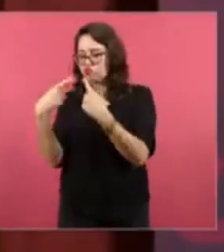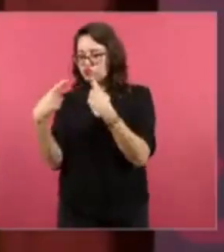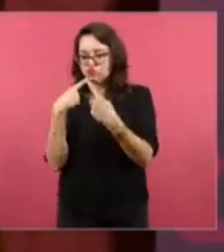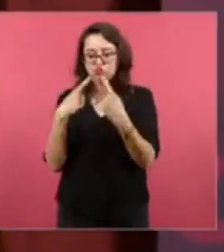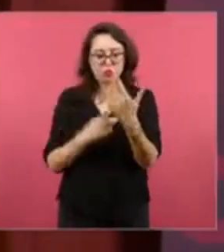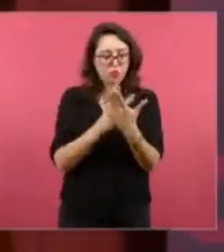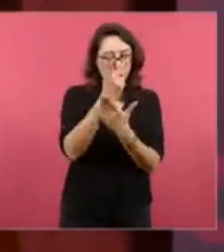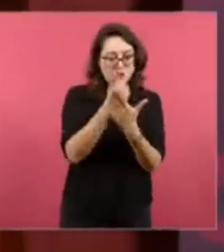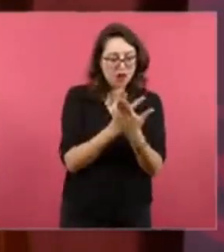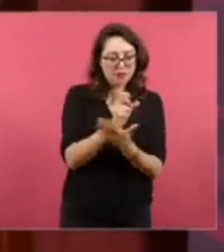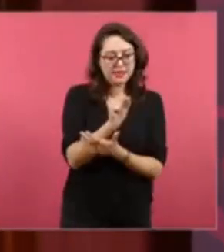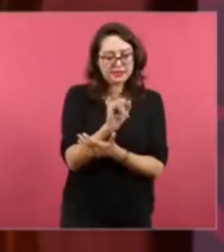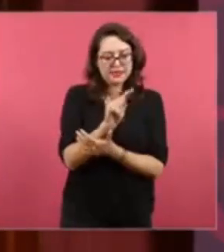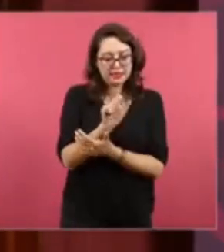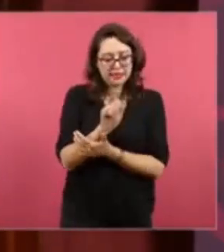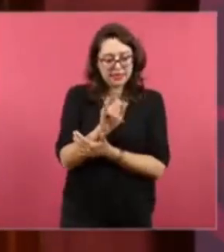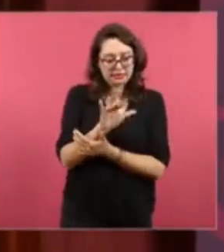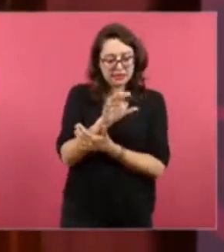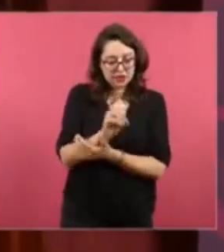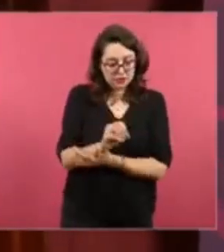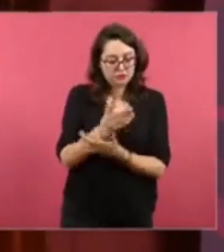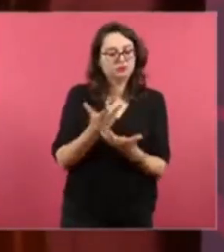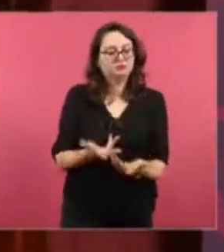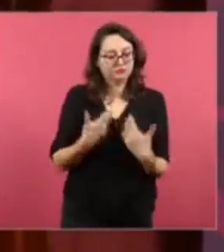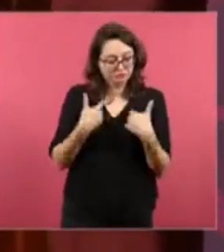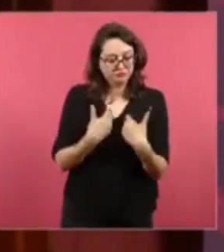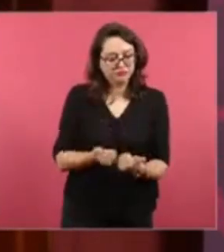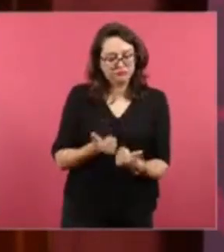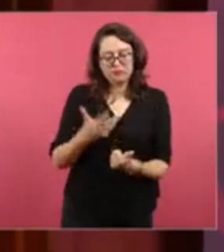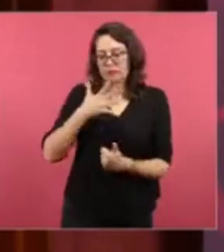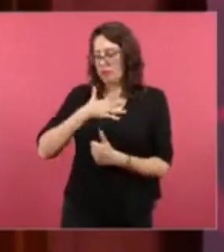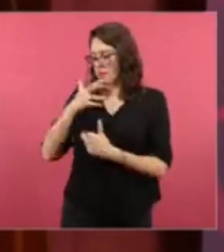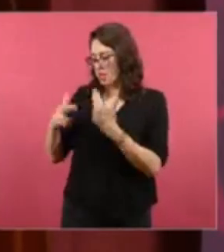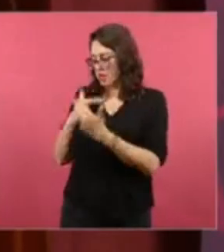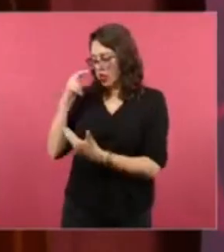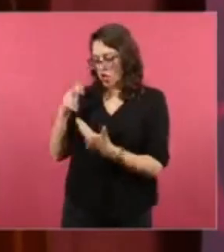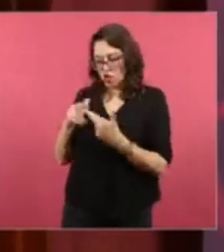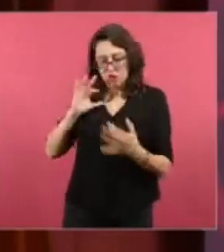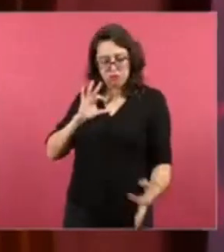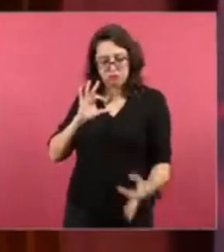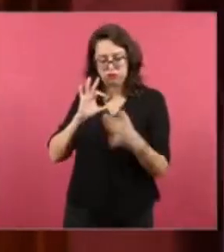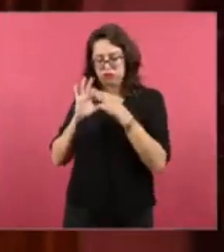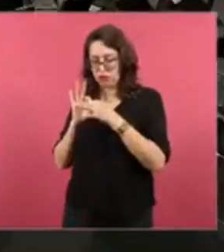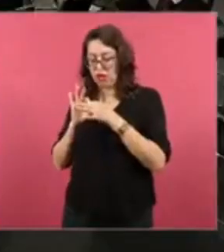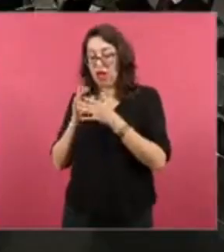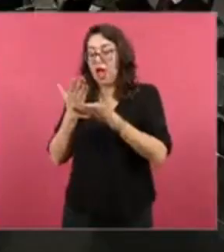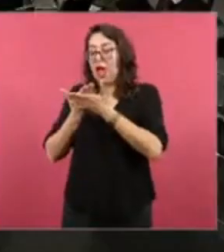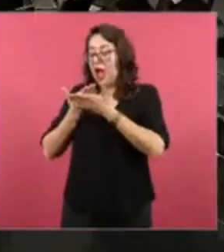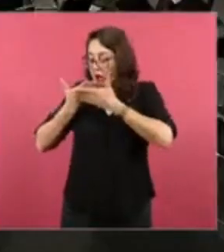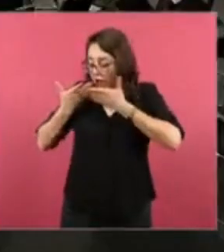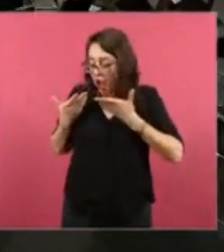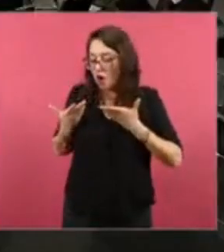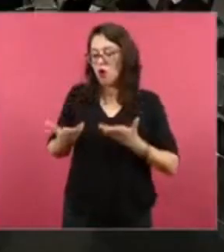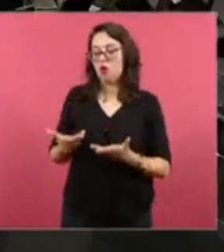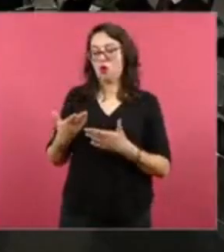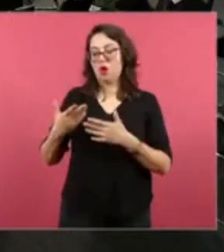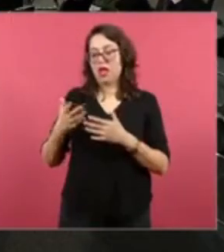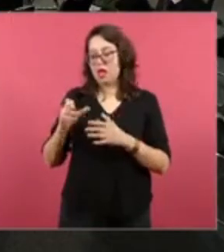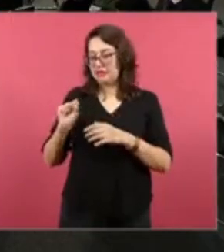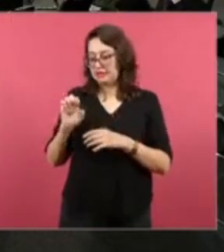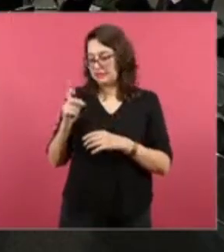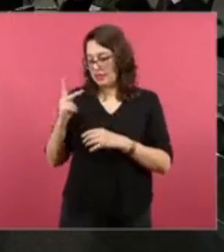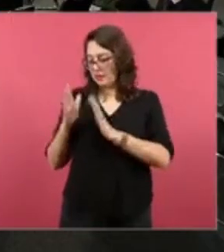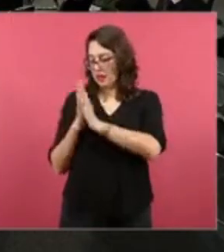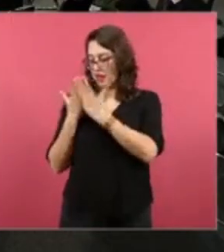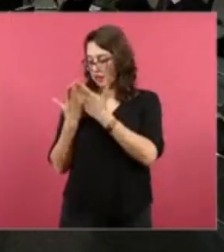programa sintético, lo adecuaron a las condiciones de su región y ahora es cómo lo combinamos con los libros de